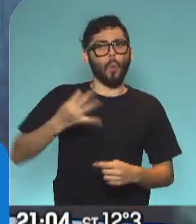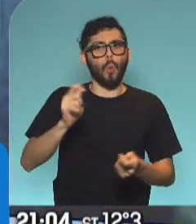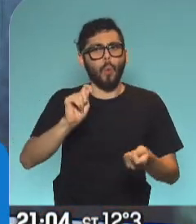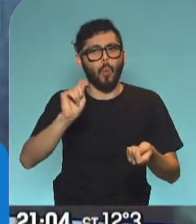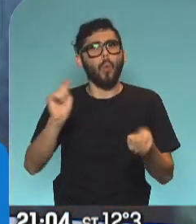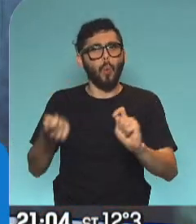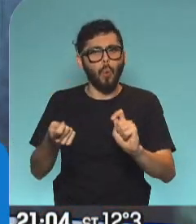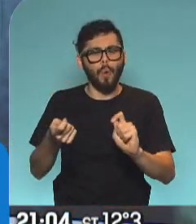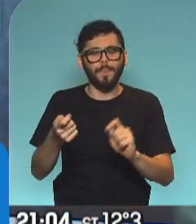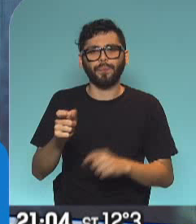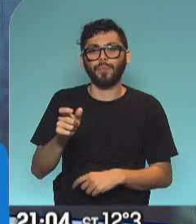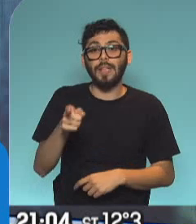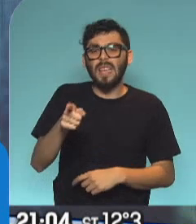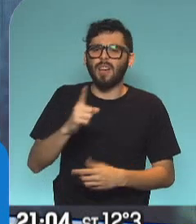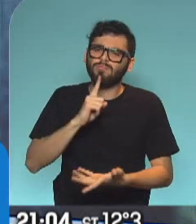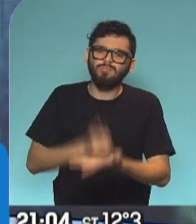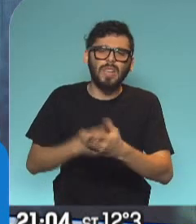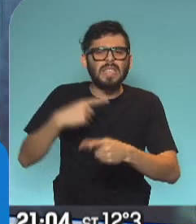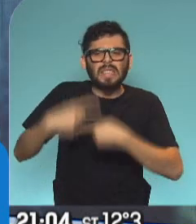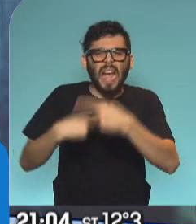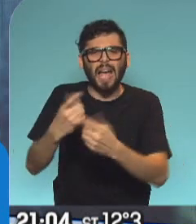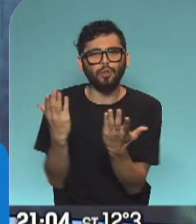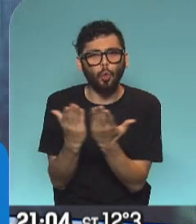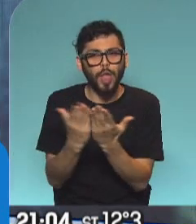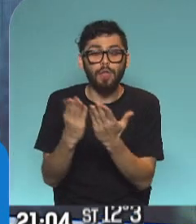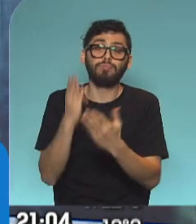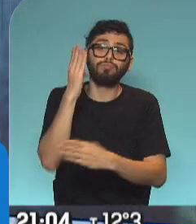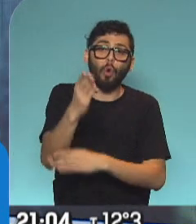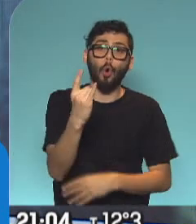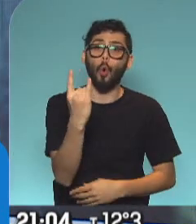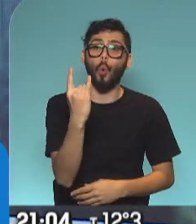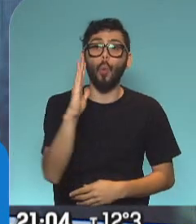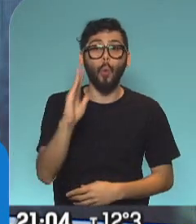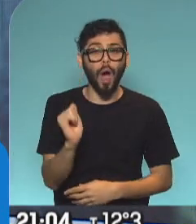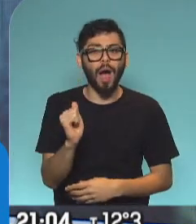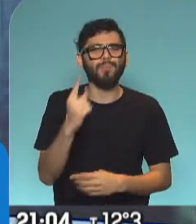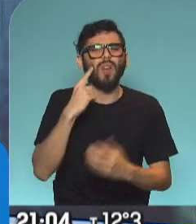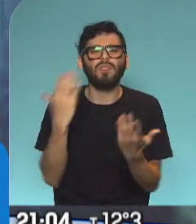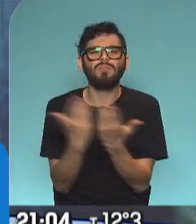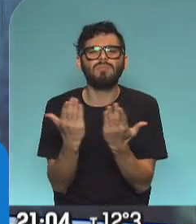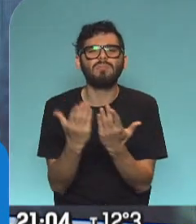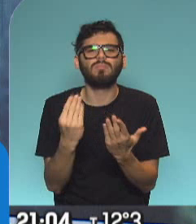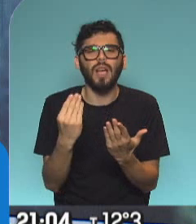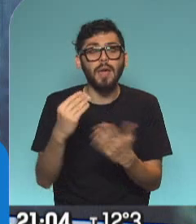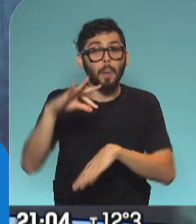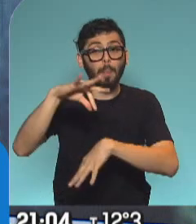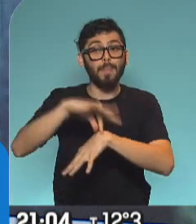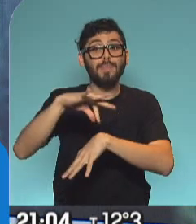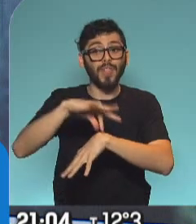Ella tomó la decisión de seguir estudiando y fue a la Universidad de Buenos Aires a estudiar nada más y nada menos que